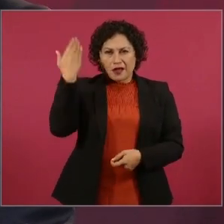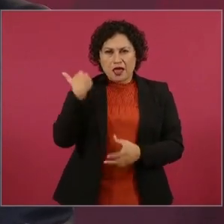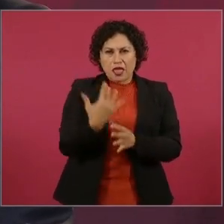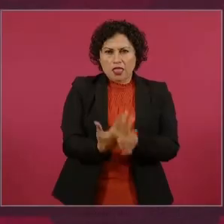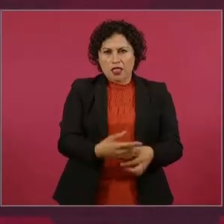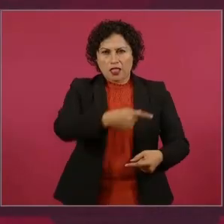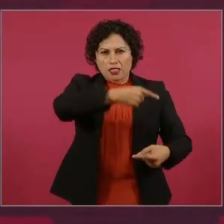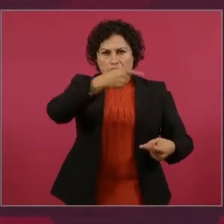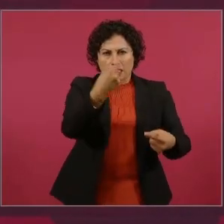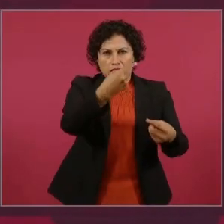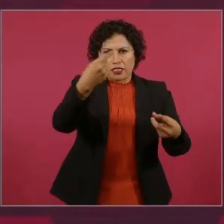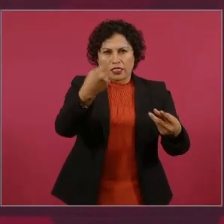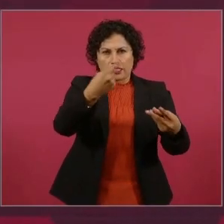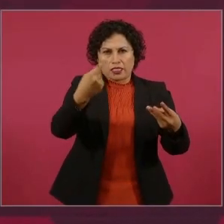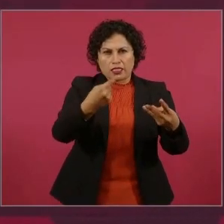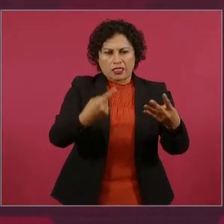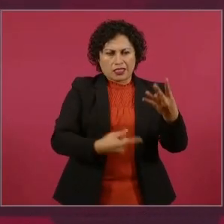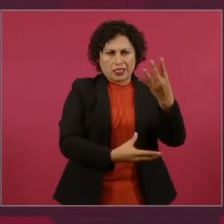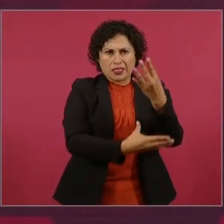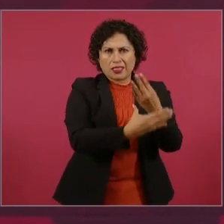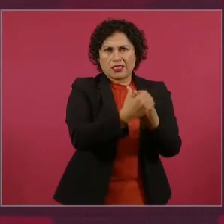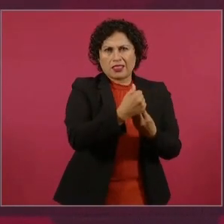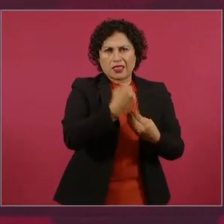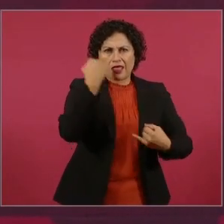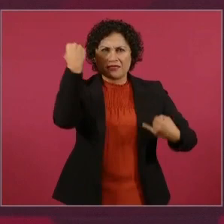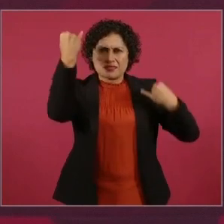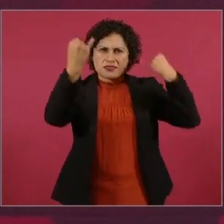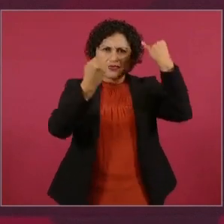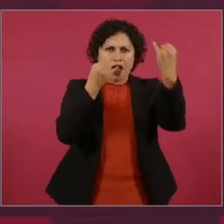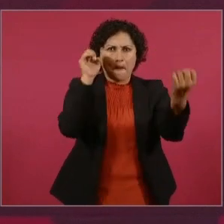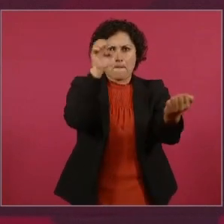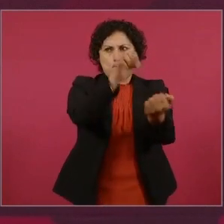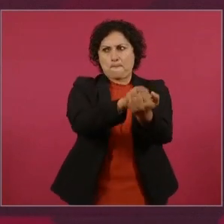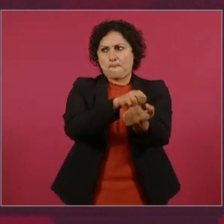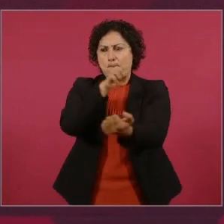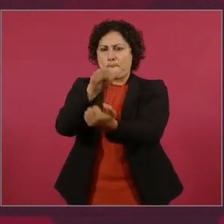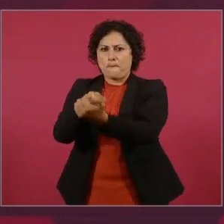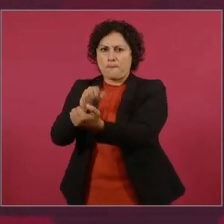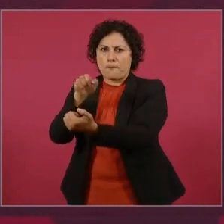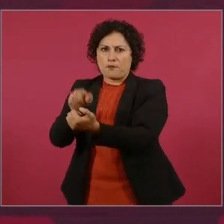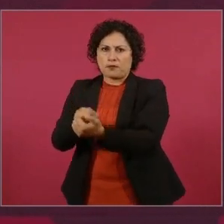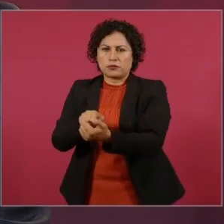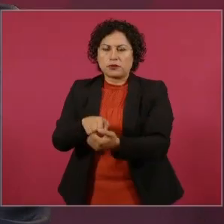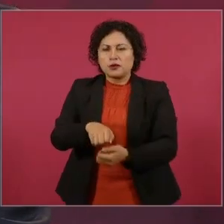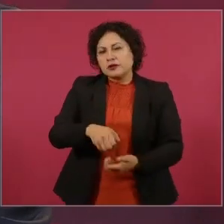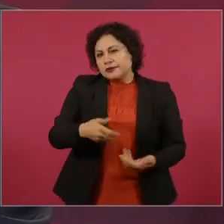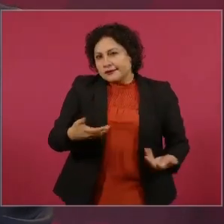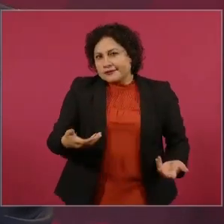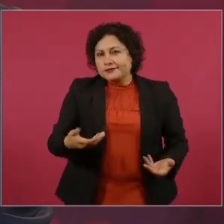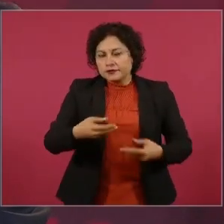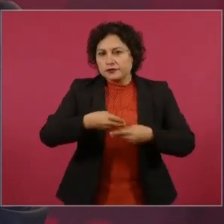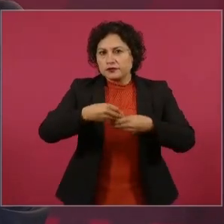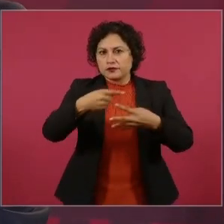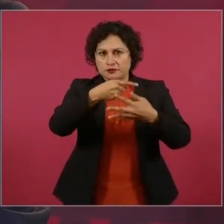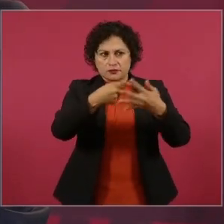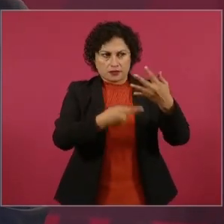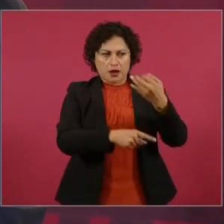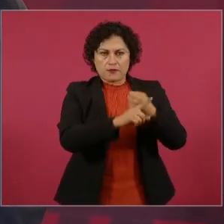retail de inventos claro todo eso es problema no pero el